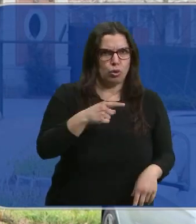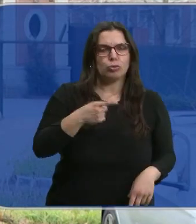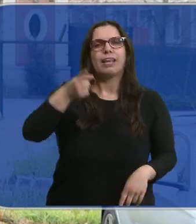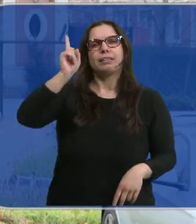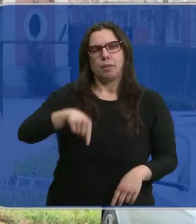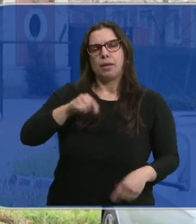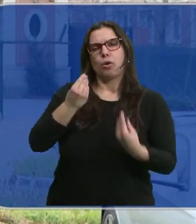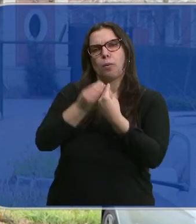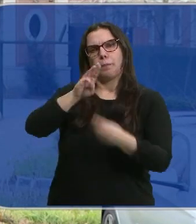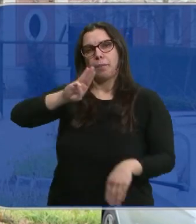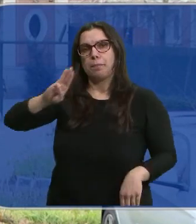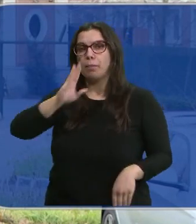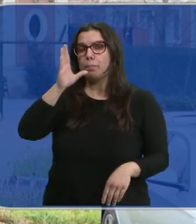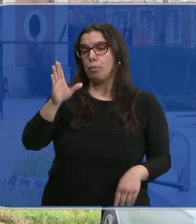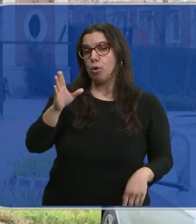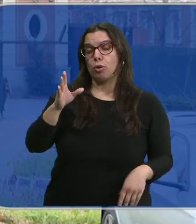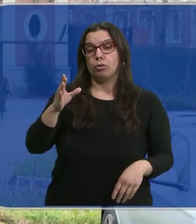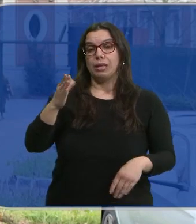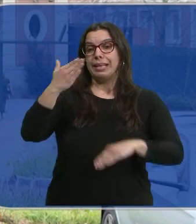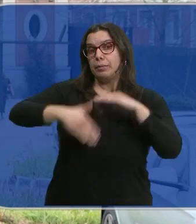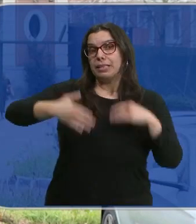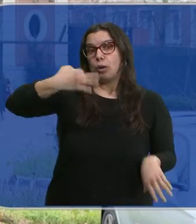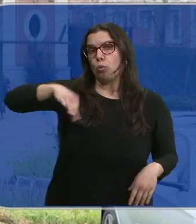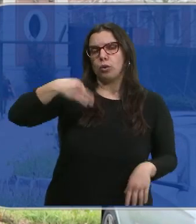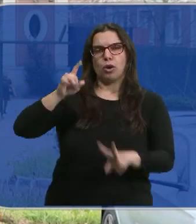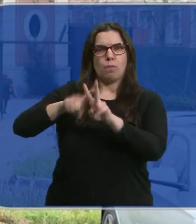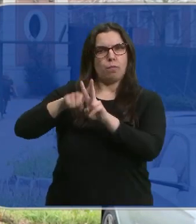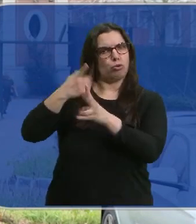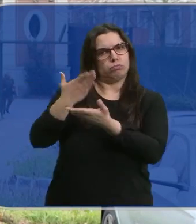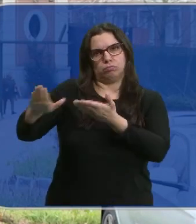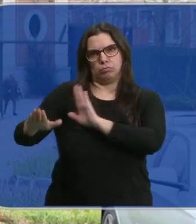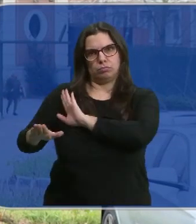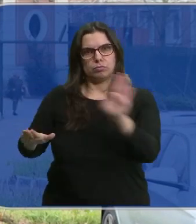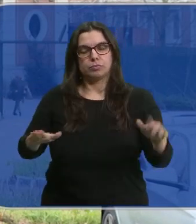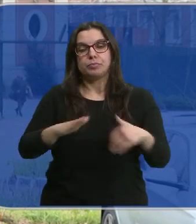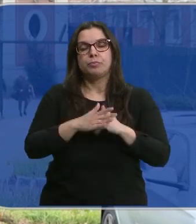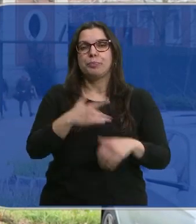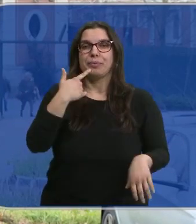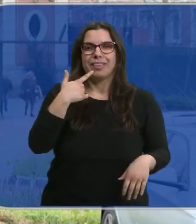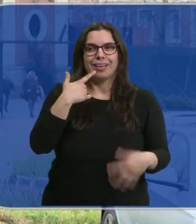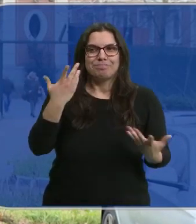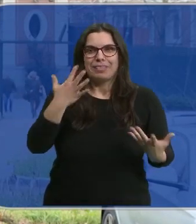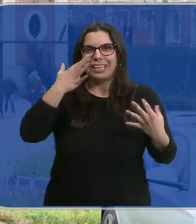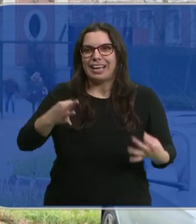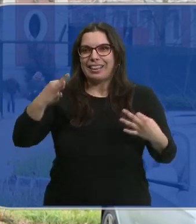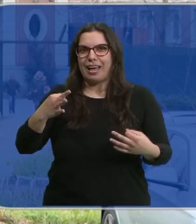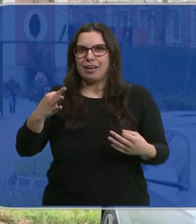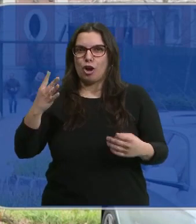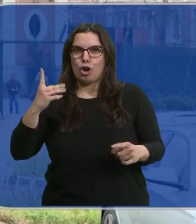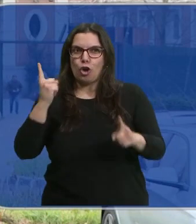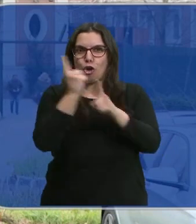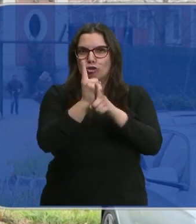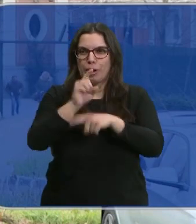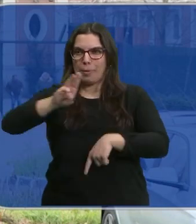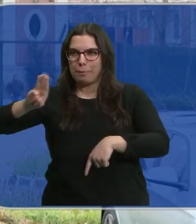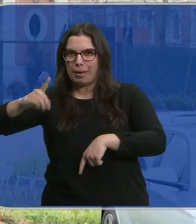incluyendo al Partido Popular, porque su única línea roja es Vox. Señala que sería difícil de entender un voto negativo de